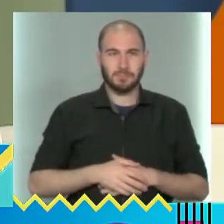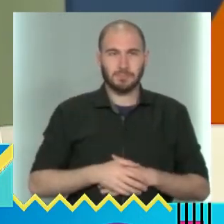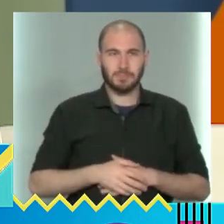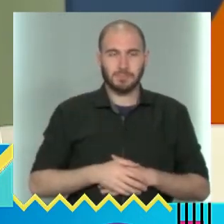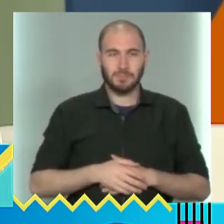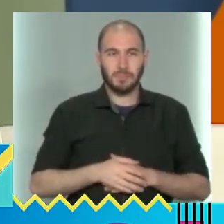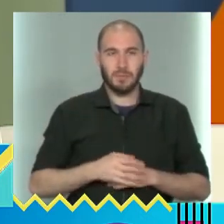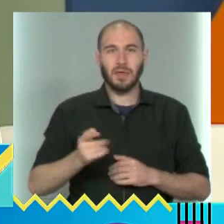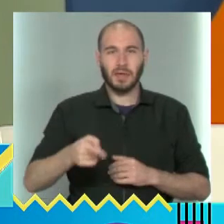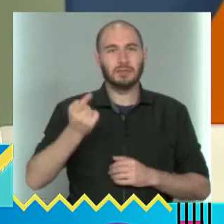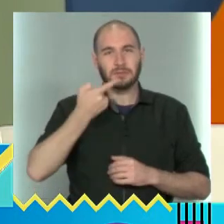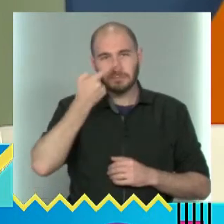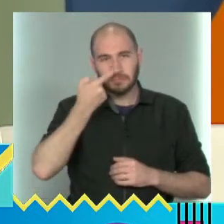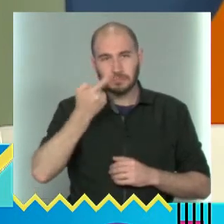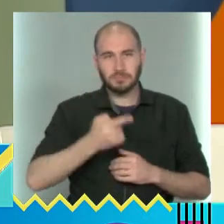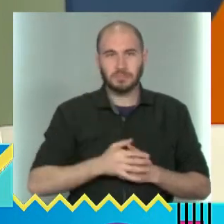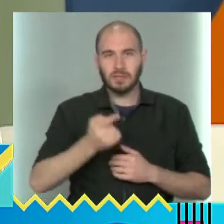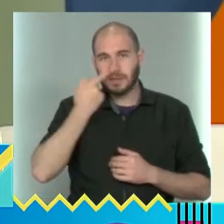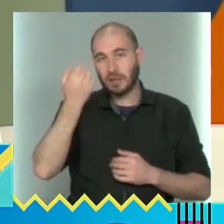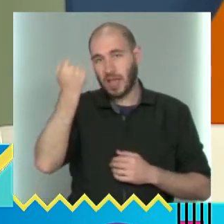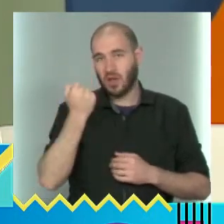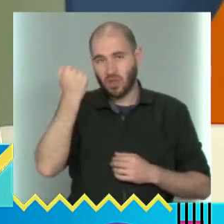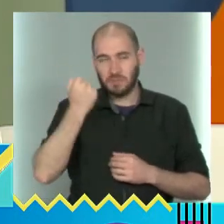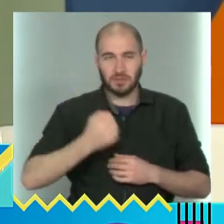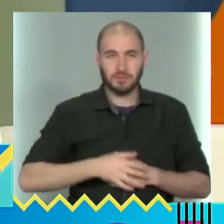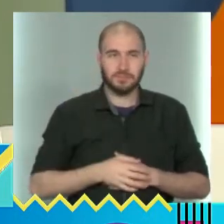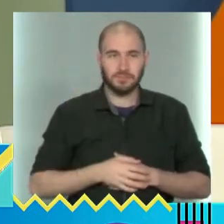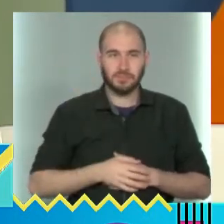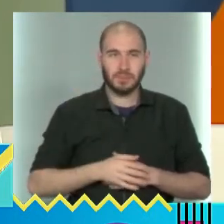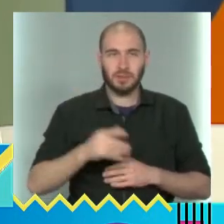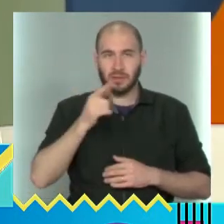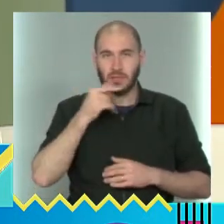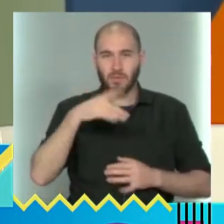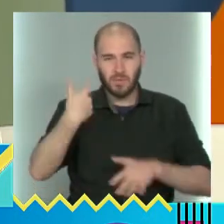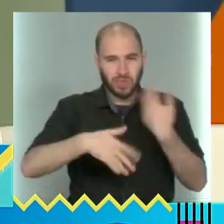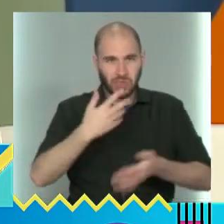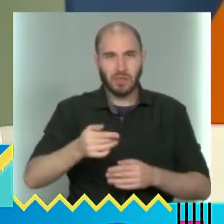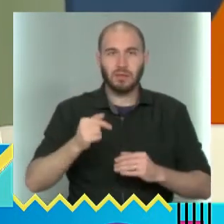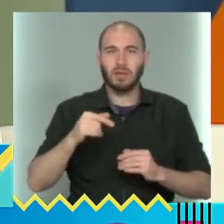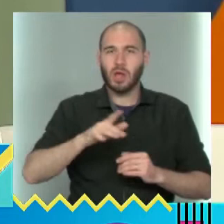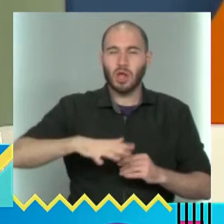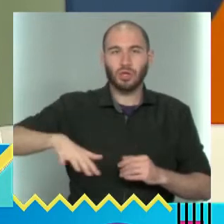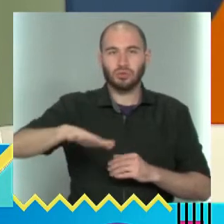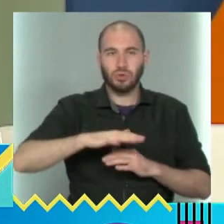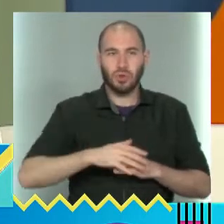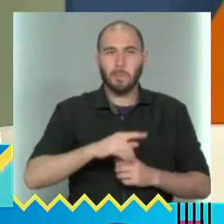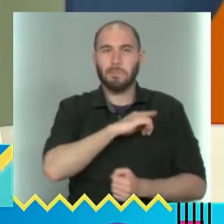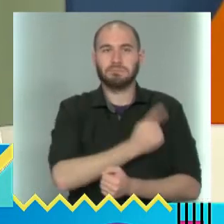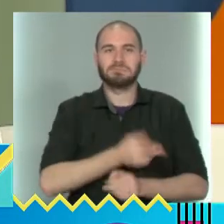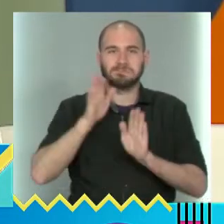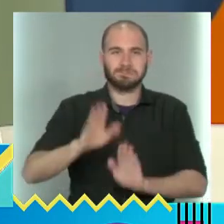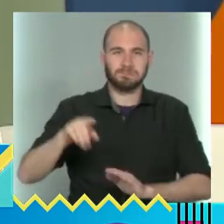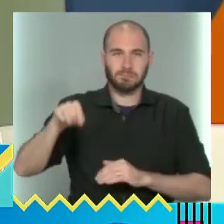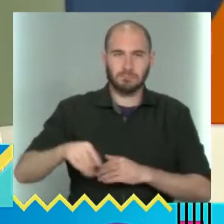Más que nada por eso, esos intereses económicos más que nada, y desestabilizar y poder seguir manteniendo el poder en la